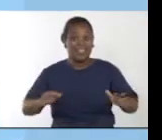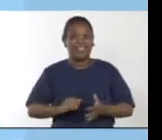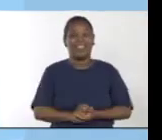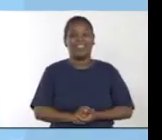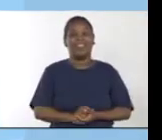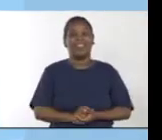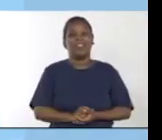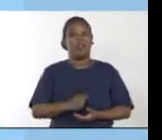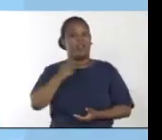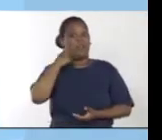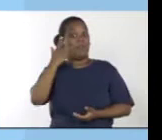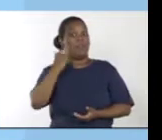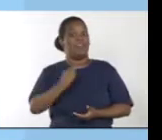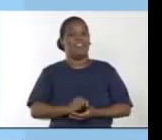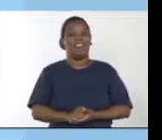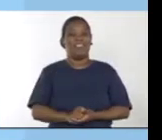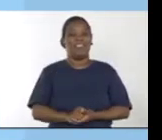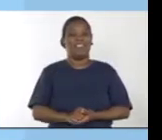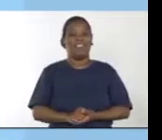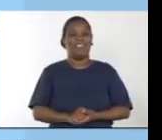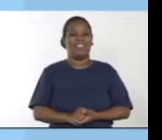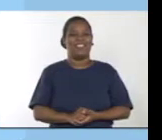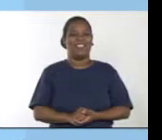¿Ya? Vamos a ver.